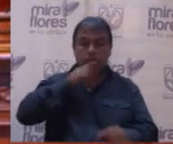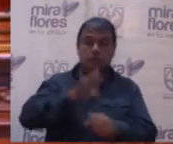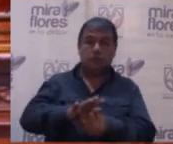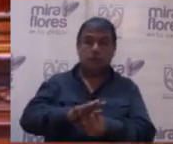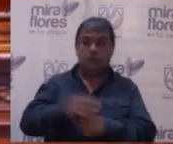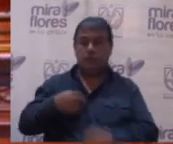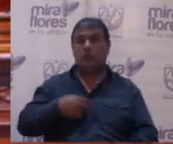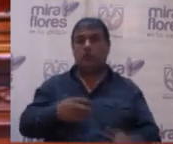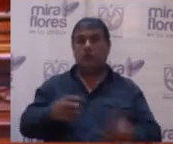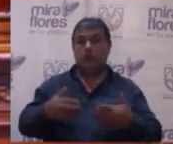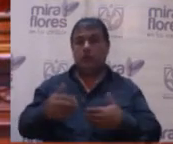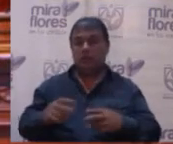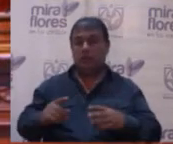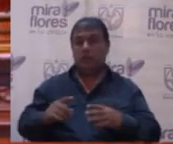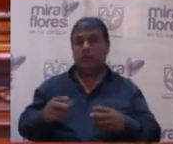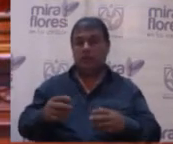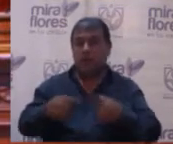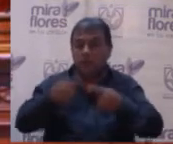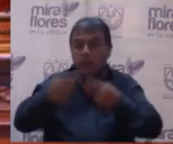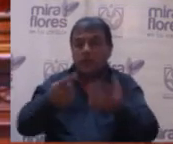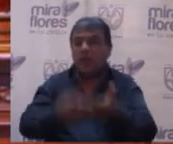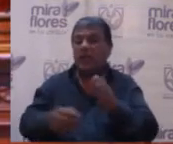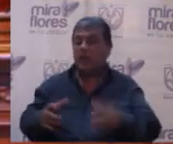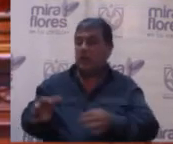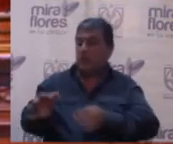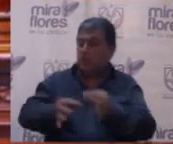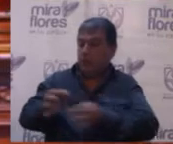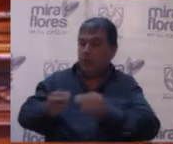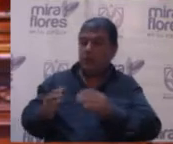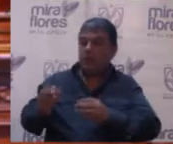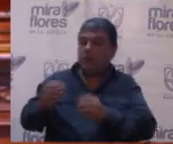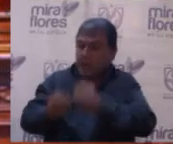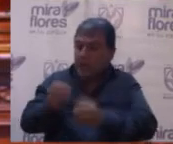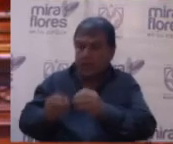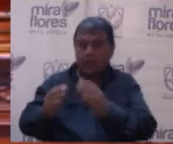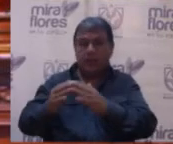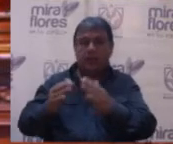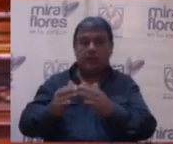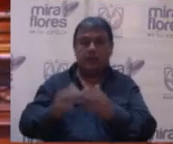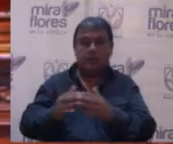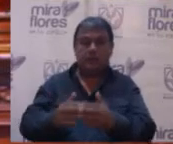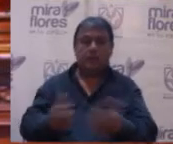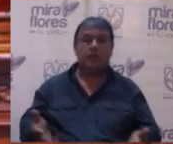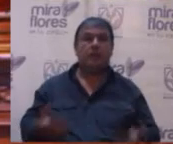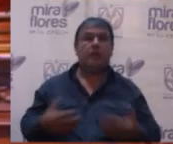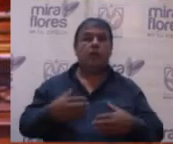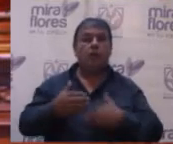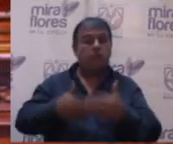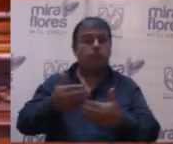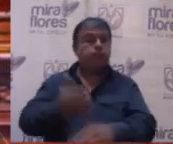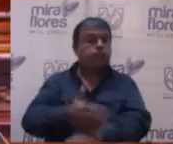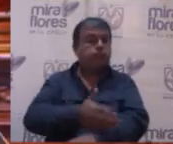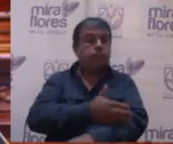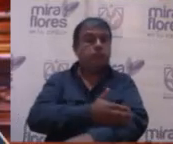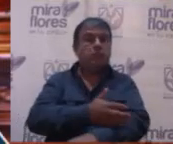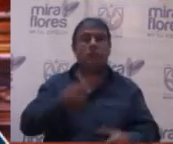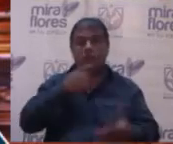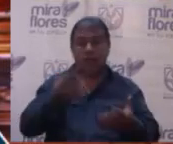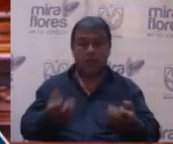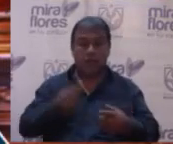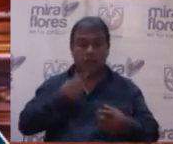comprometido y hemos comentado qué cosas se van a hacer en esa casa y cómo nos vamos a desenvolver, ¿no? Entonces, esto era